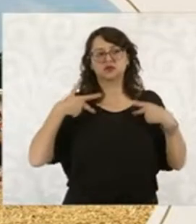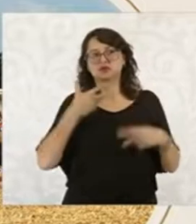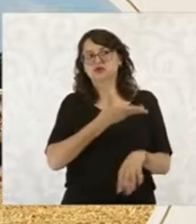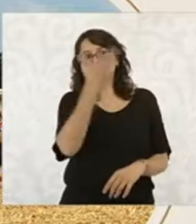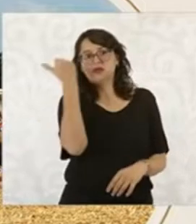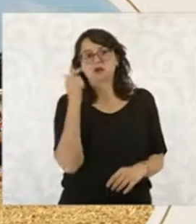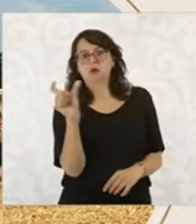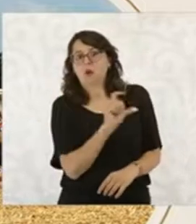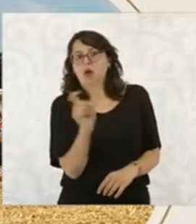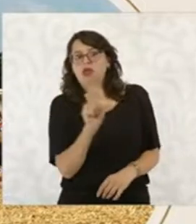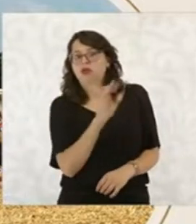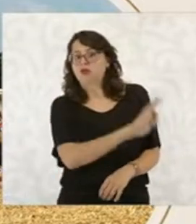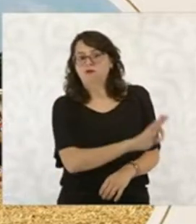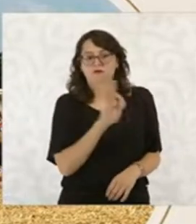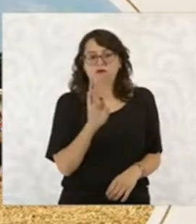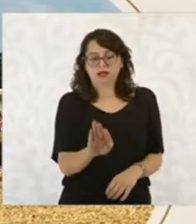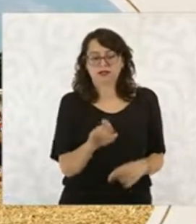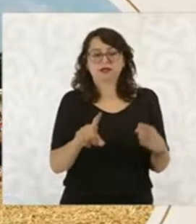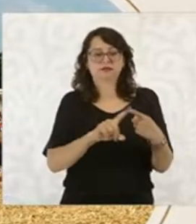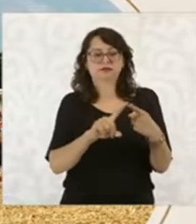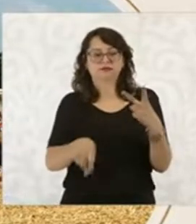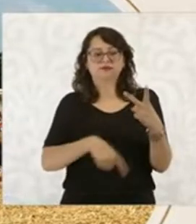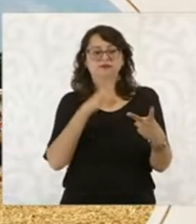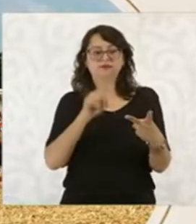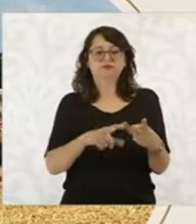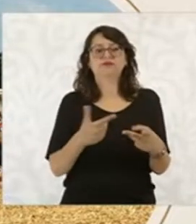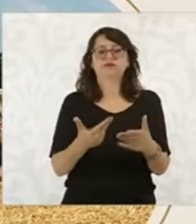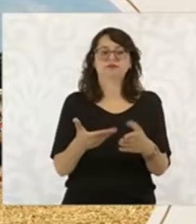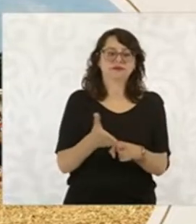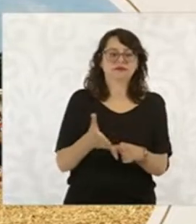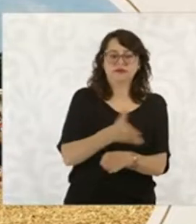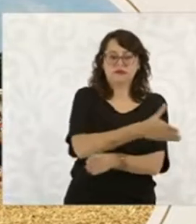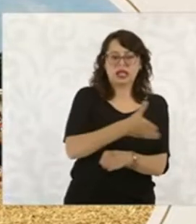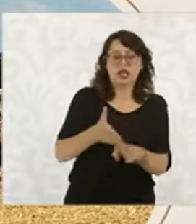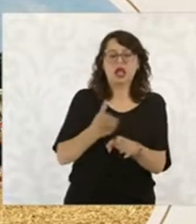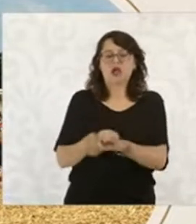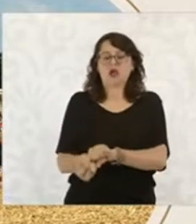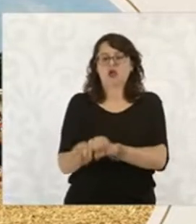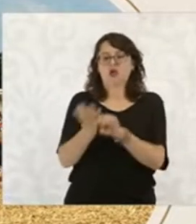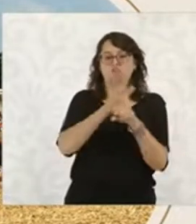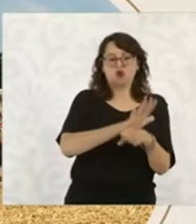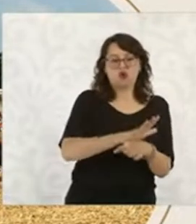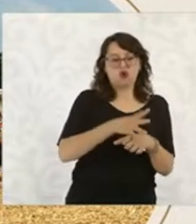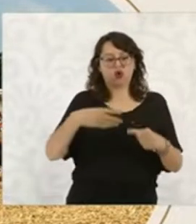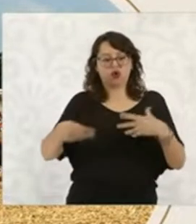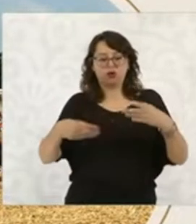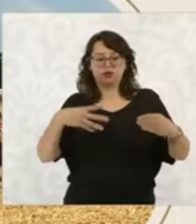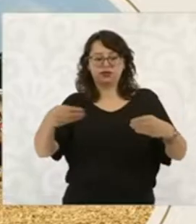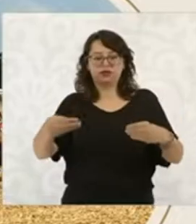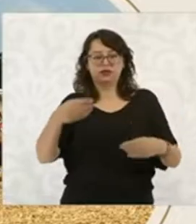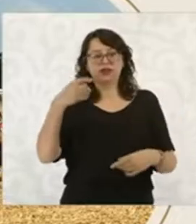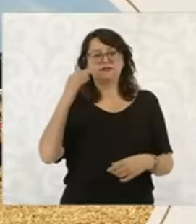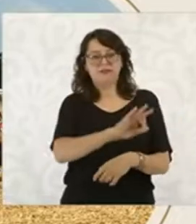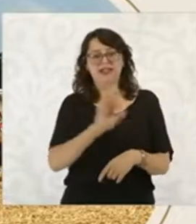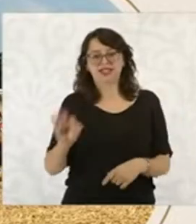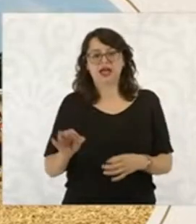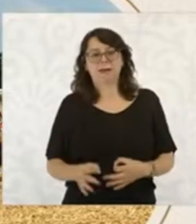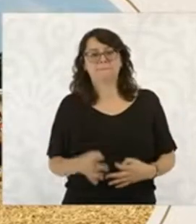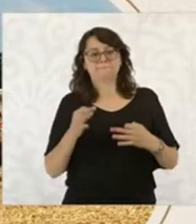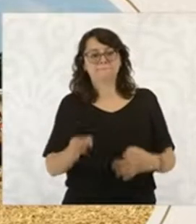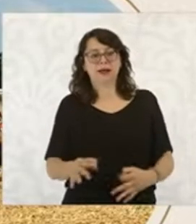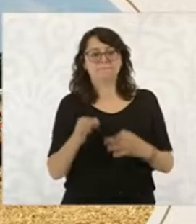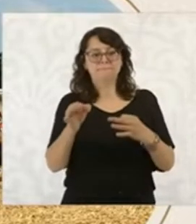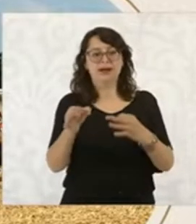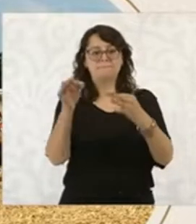tienen que realizar estos trámites. Está también el tema del COVID, que afectó los periodos, entre otros aspectos. En